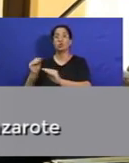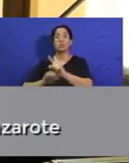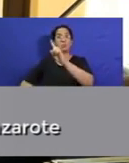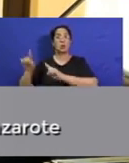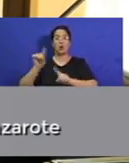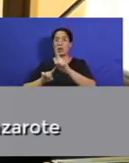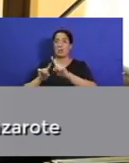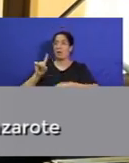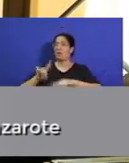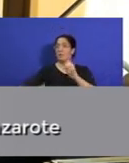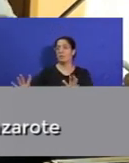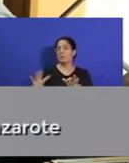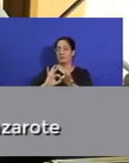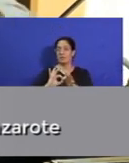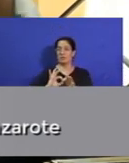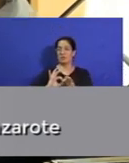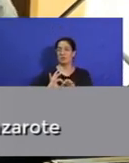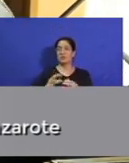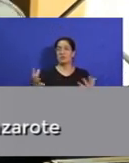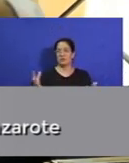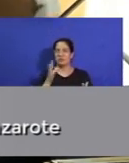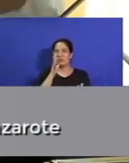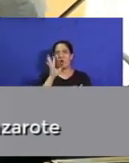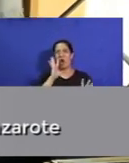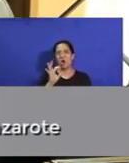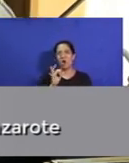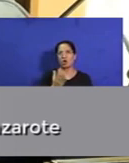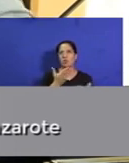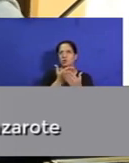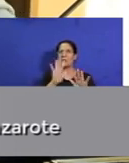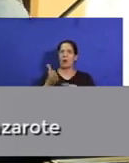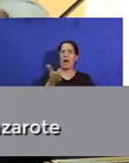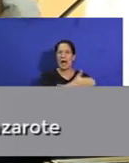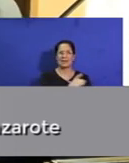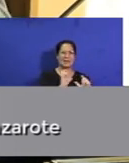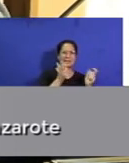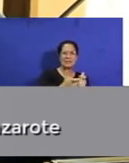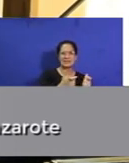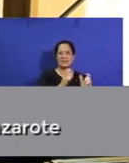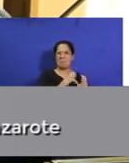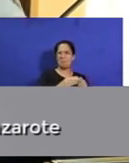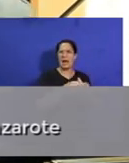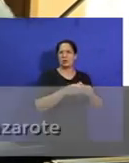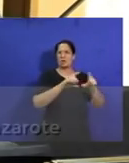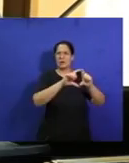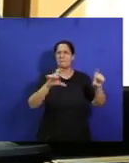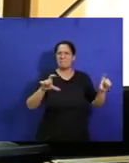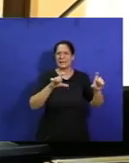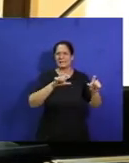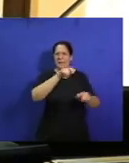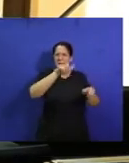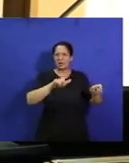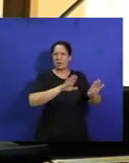Lo lógico es traer una moción después de haberse reunido con las asociaciones, con las empresas navieras, con las empresas de hostelería, con